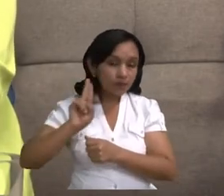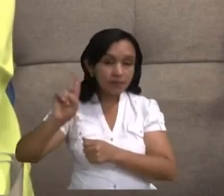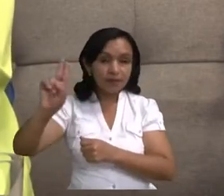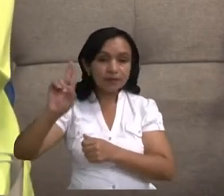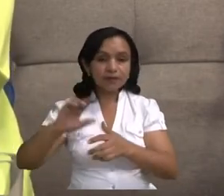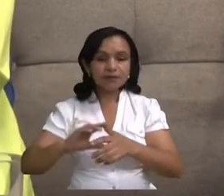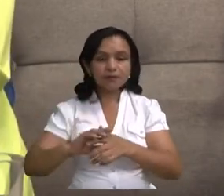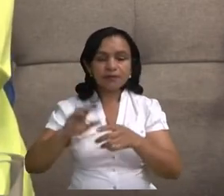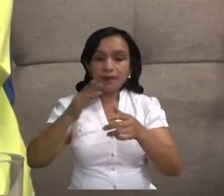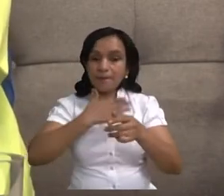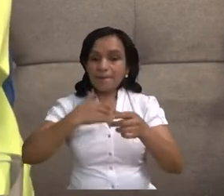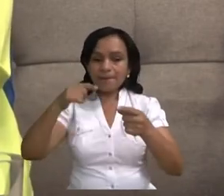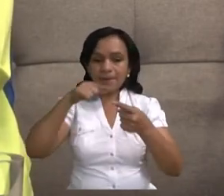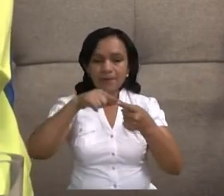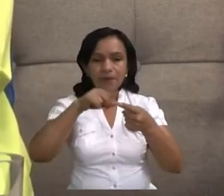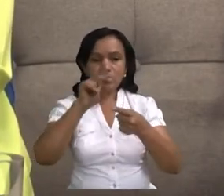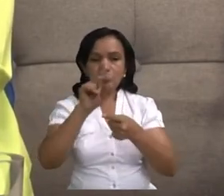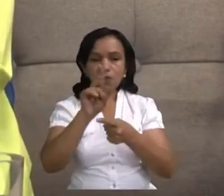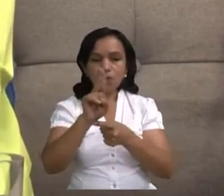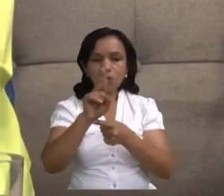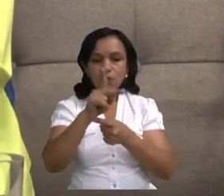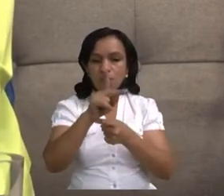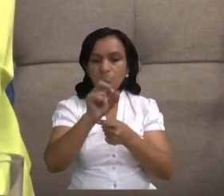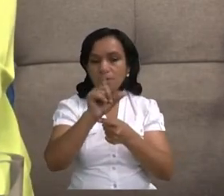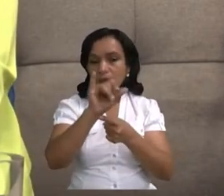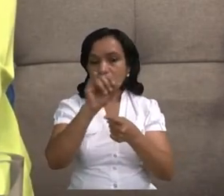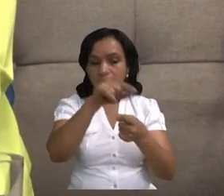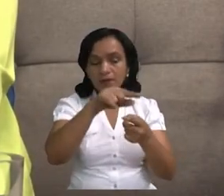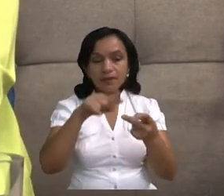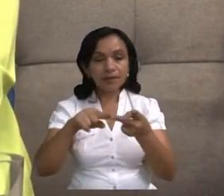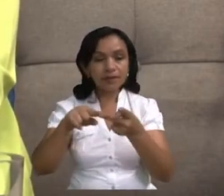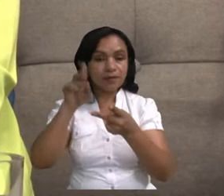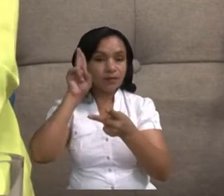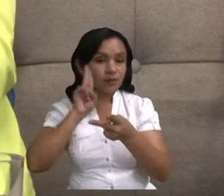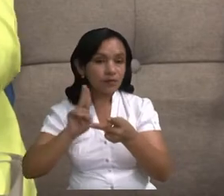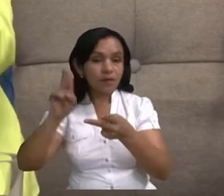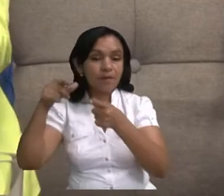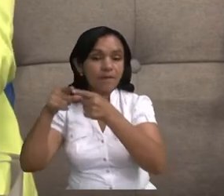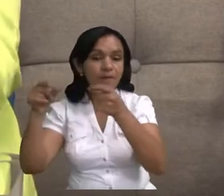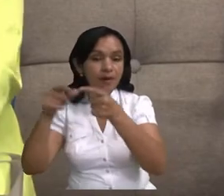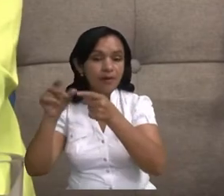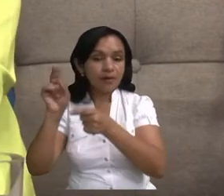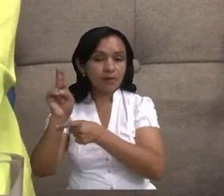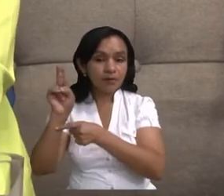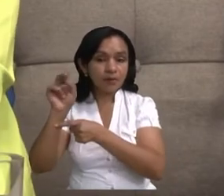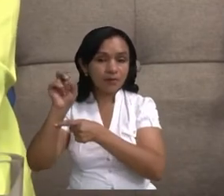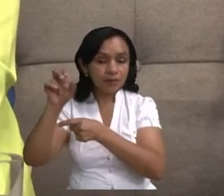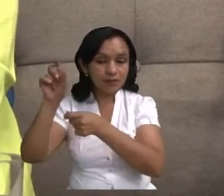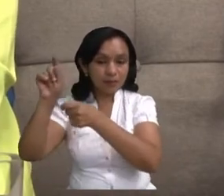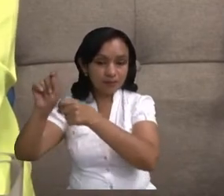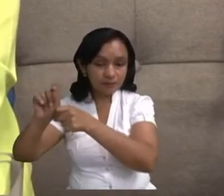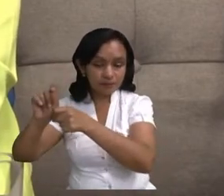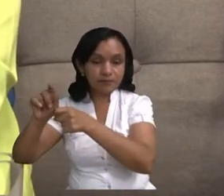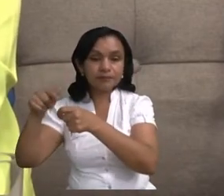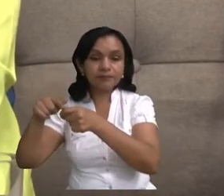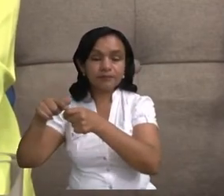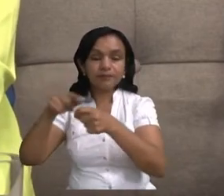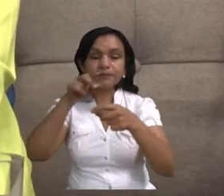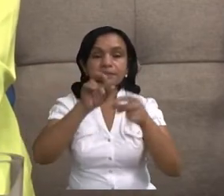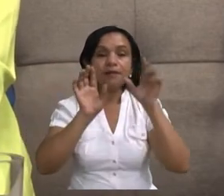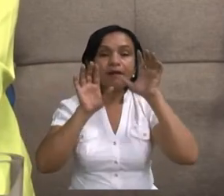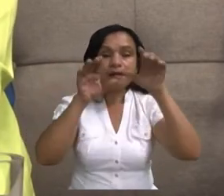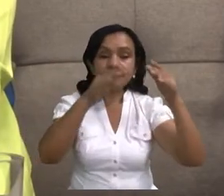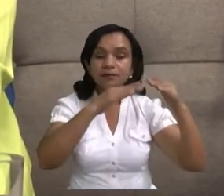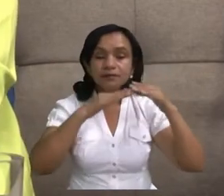la UPOLI y la UNAM Managua, que fuimos las dos universidades con mayor daño, y luego pues la UNAM León, que